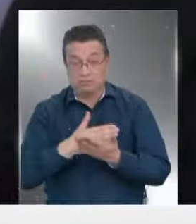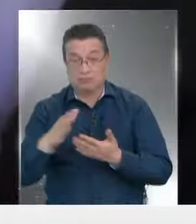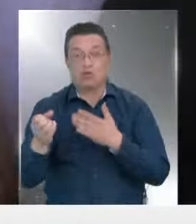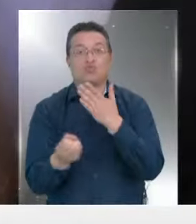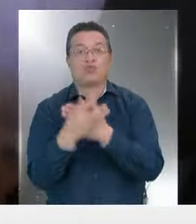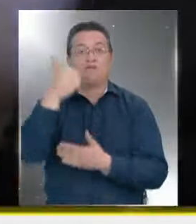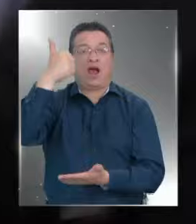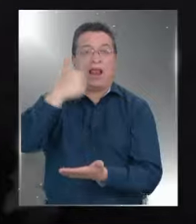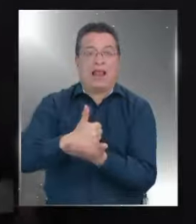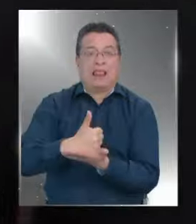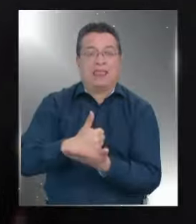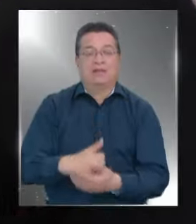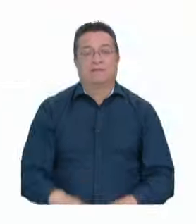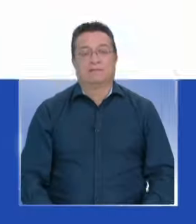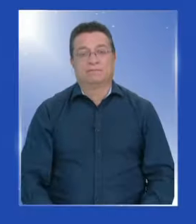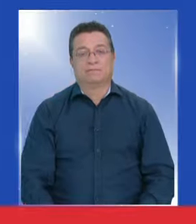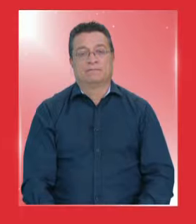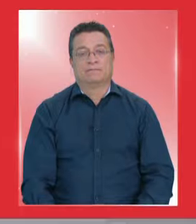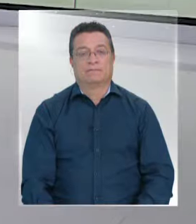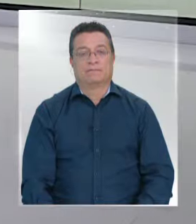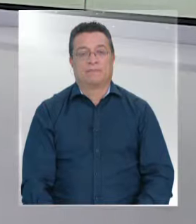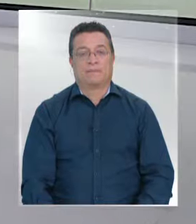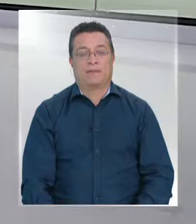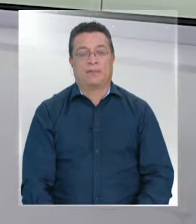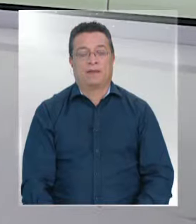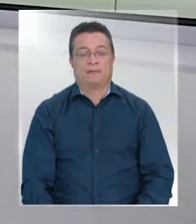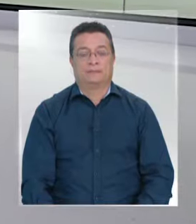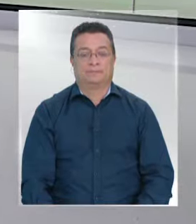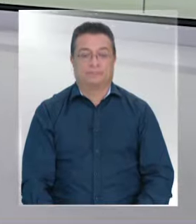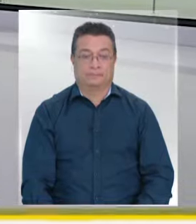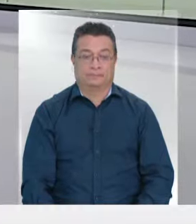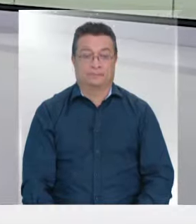un nuevo alcalde. Y mientras aún quedan...